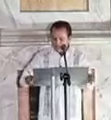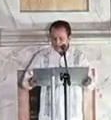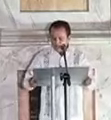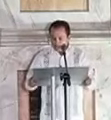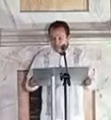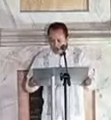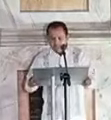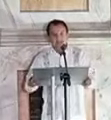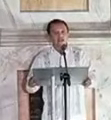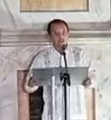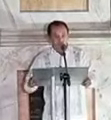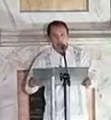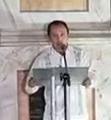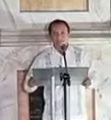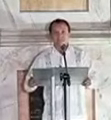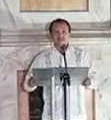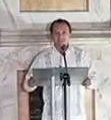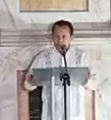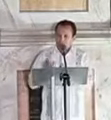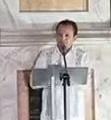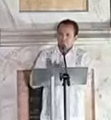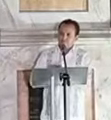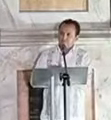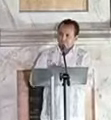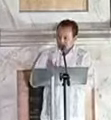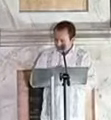ustedes, Violeta Nova Gómez.